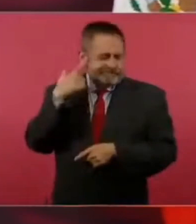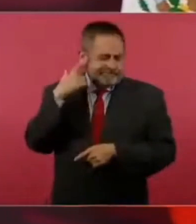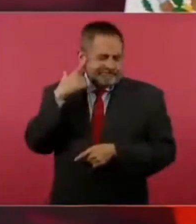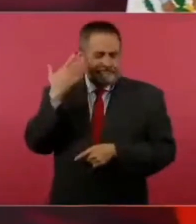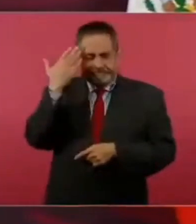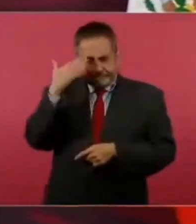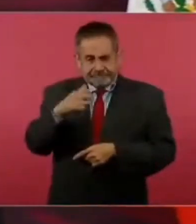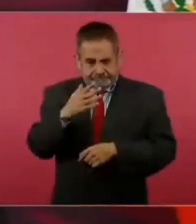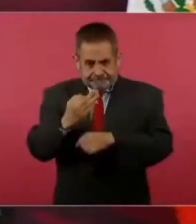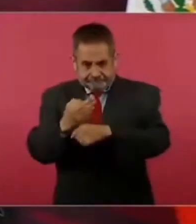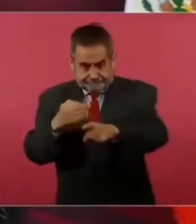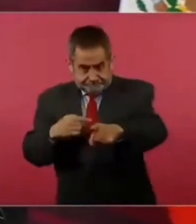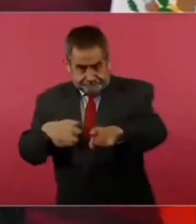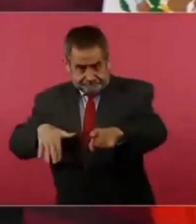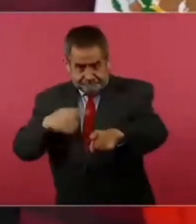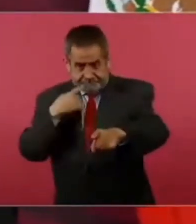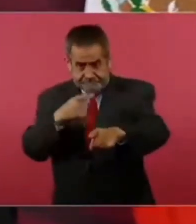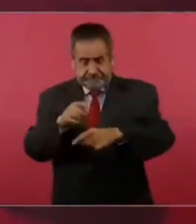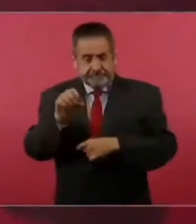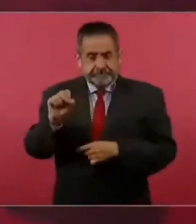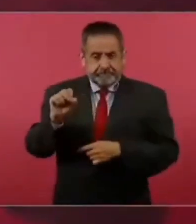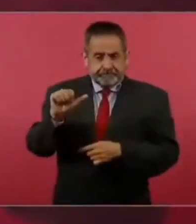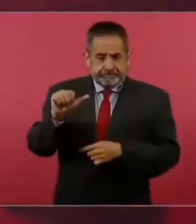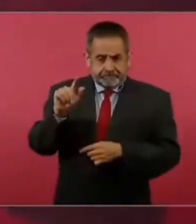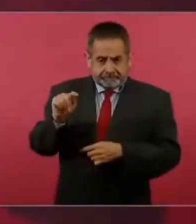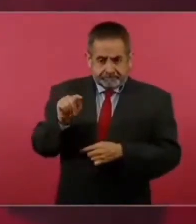enterar Esto del SAT